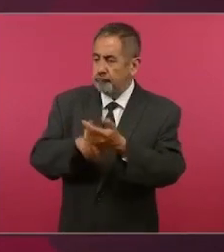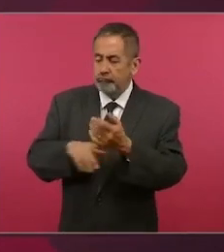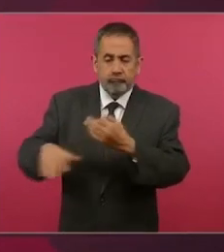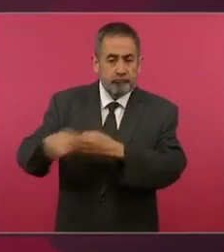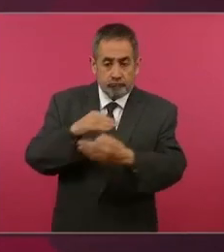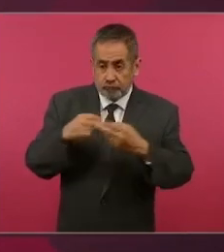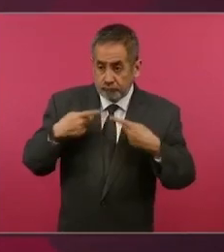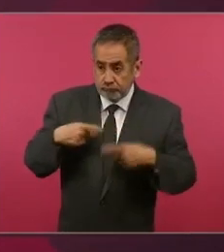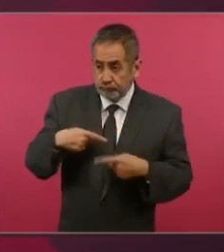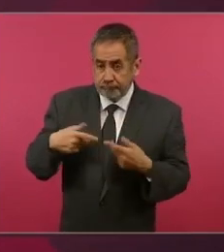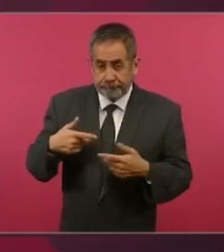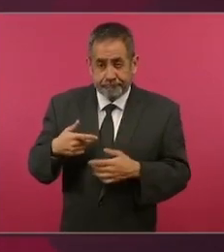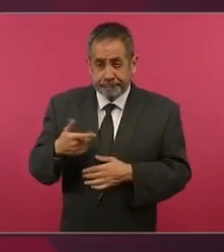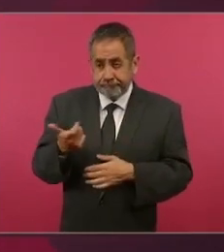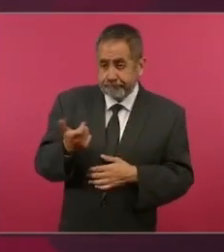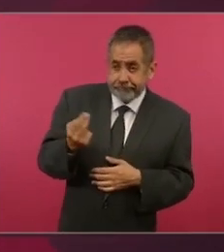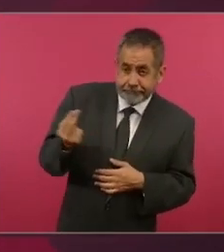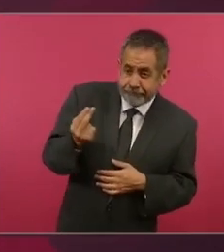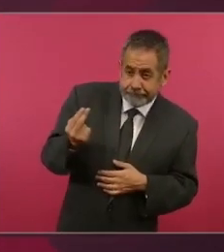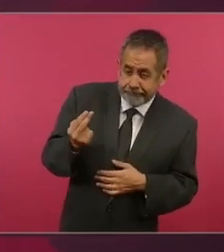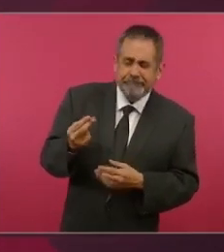menos.